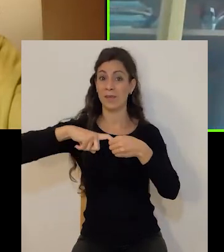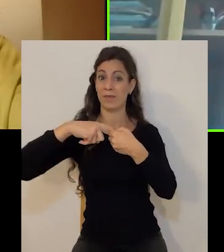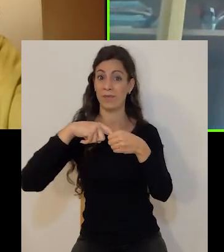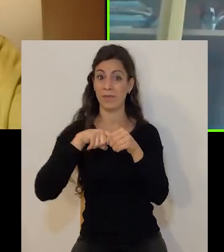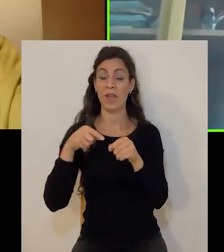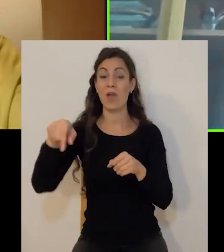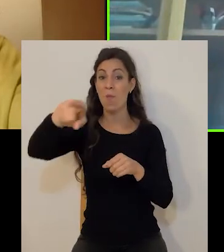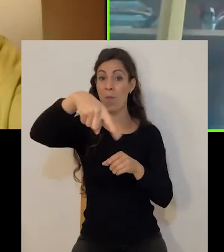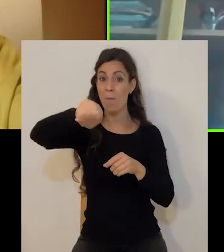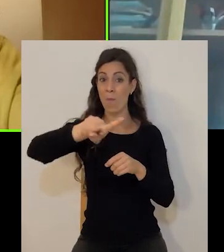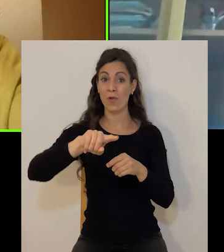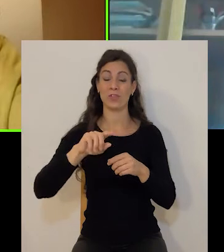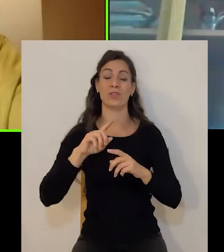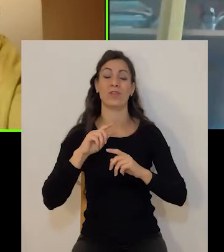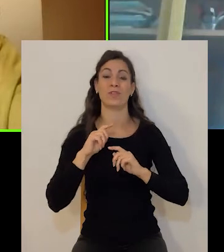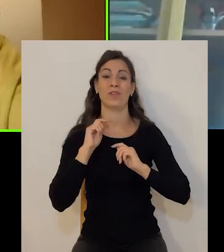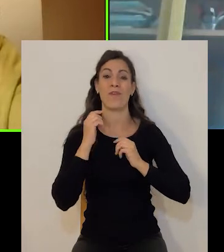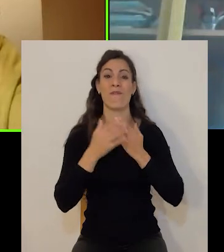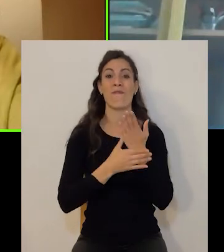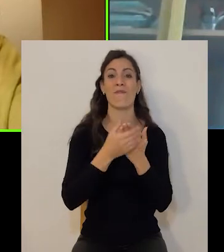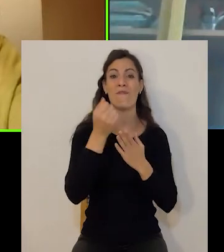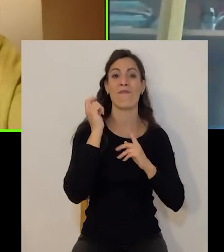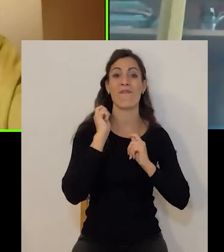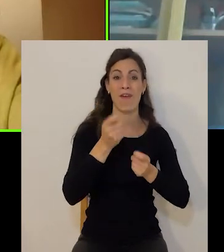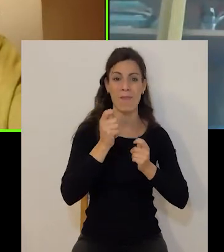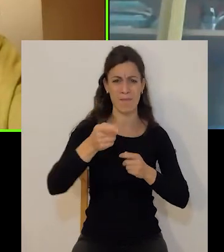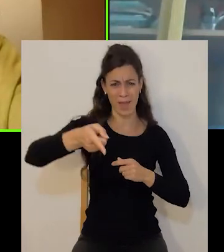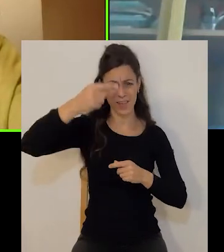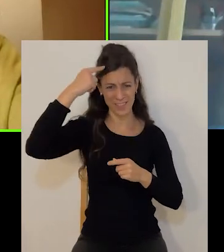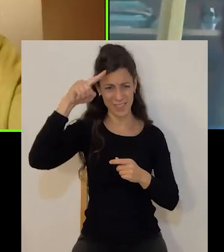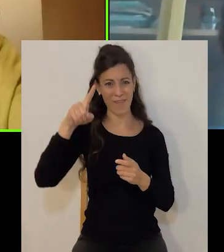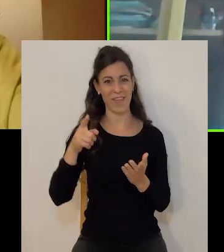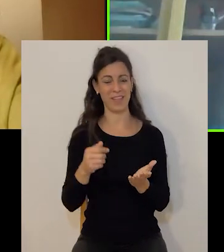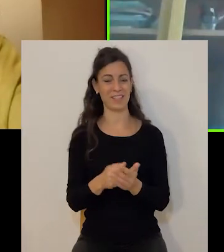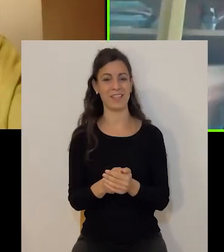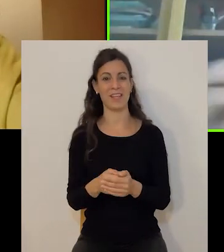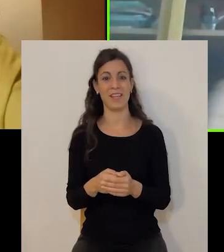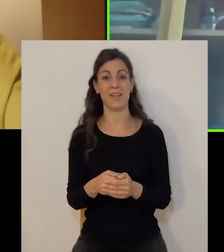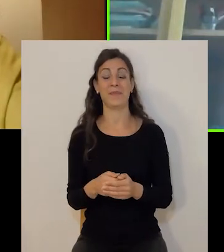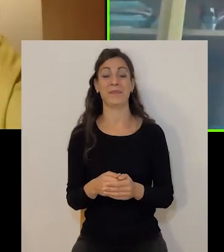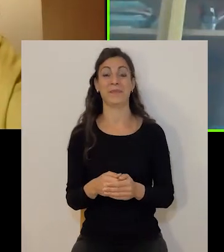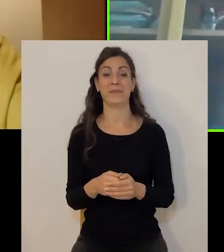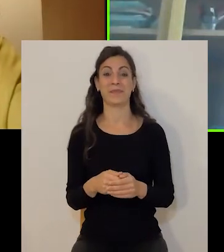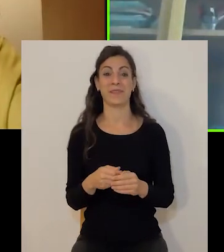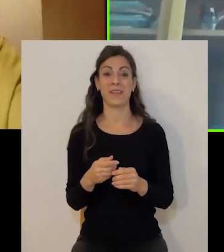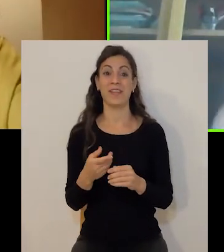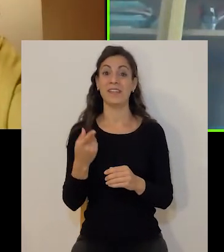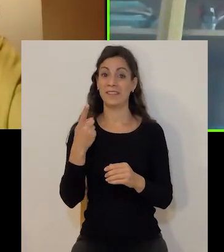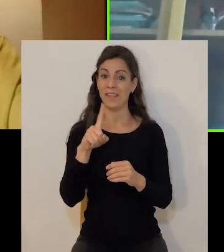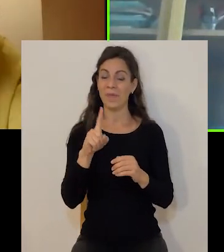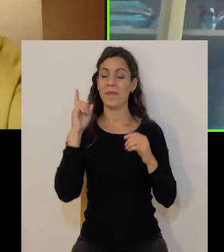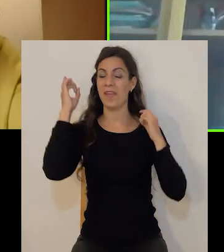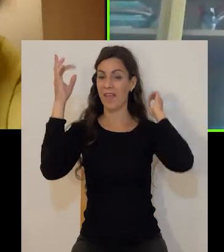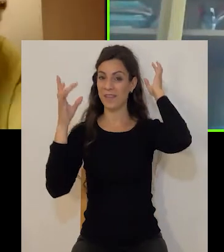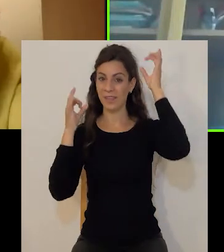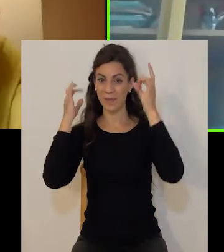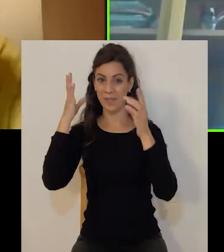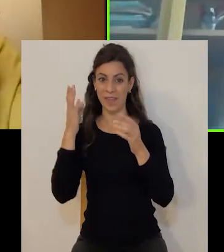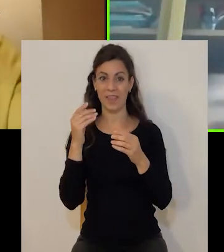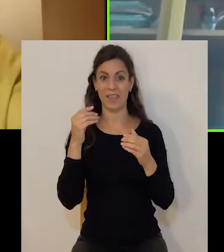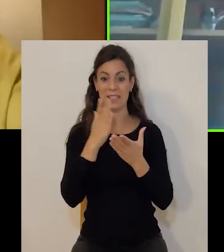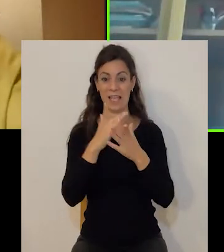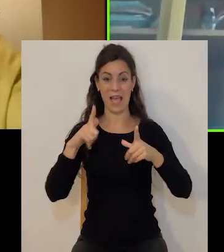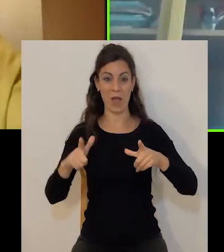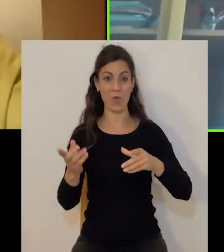FAMPA lo sabéis mejor que nadie. Se puede participar de muchas formas. Conectar también actividades dentro del aula